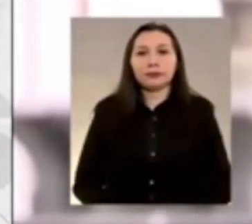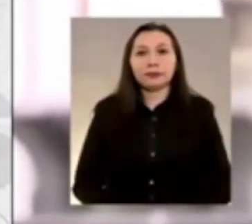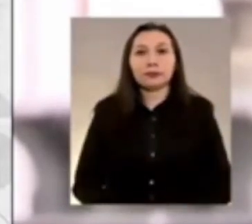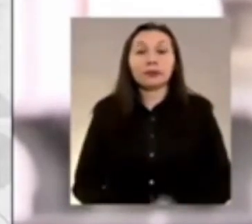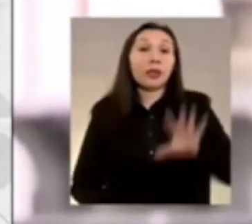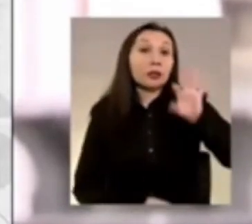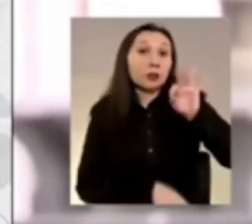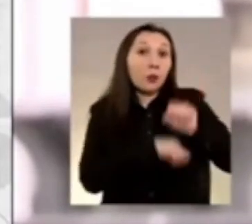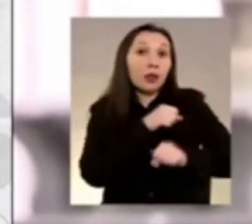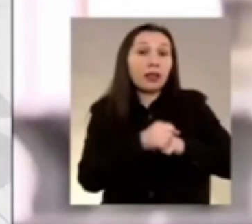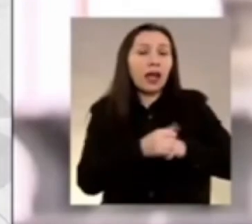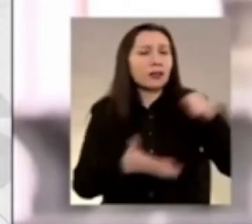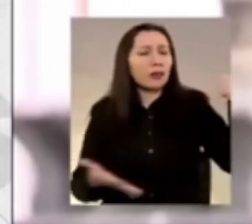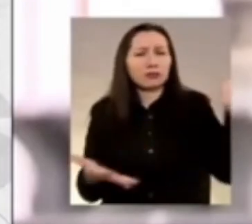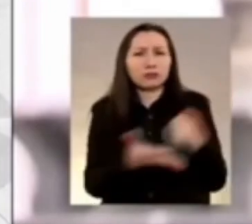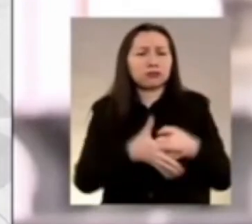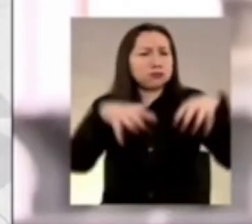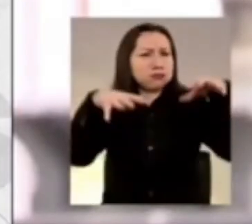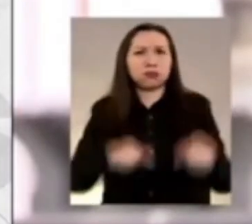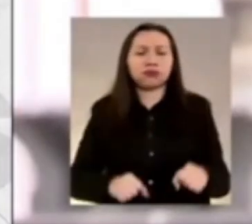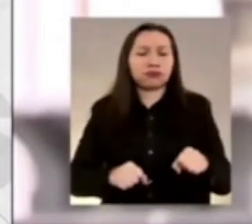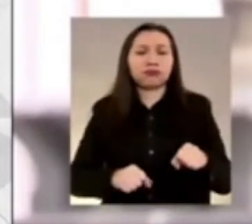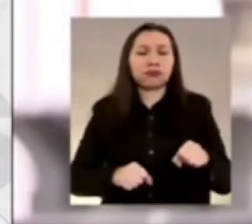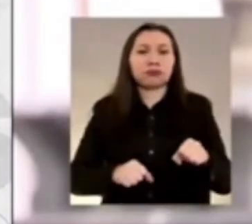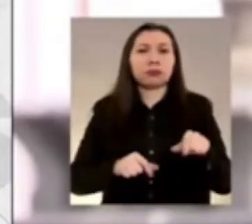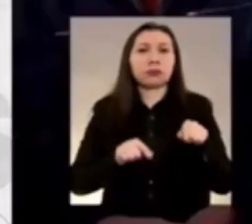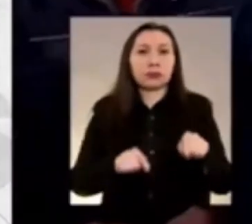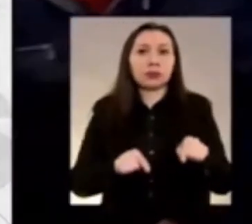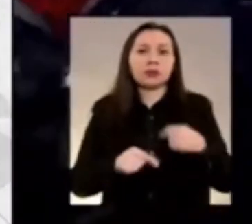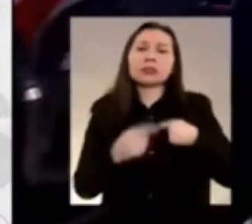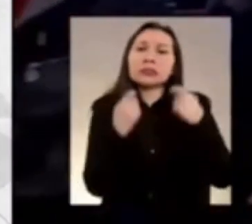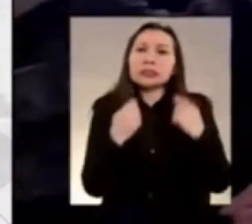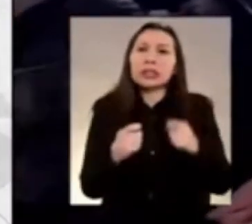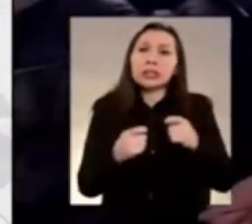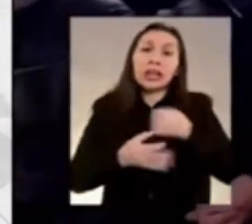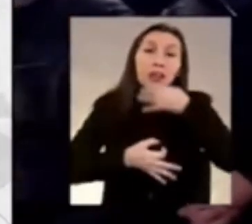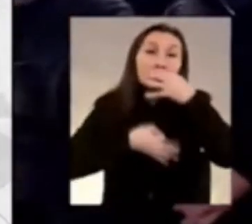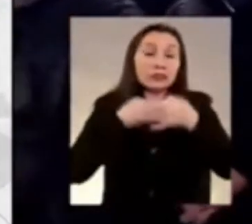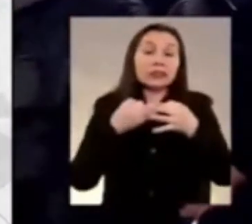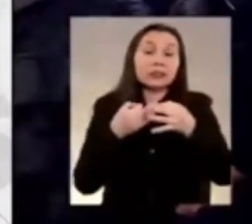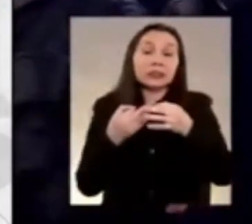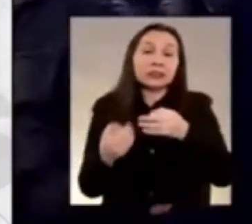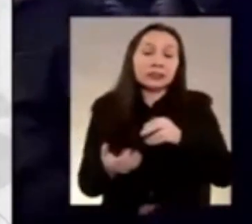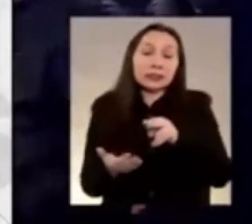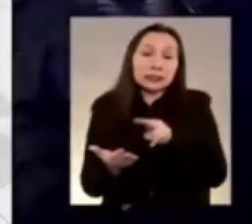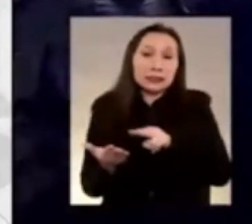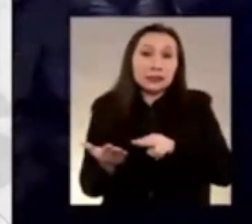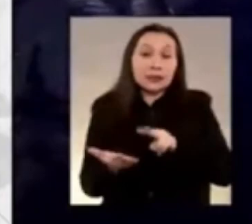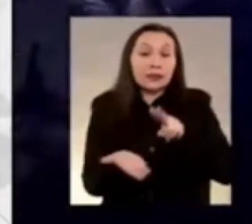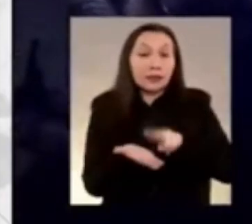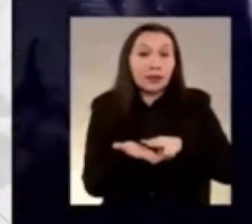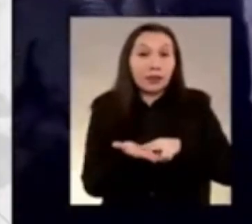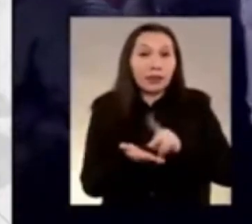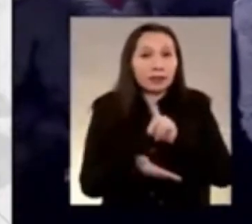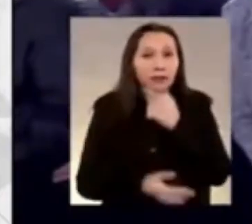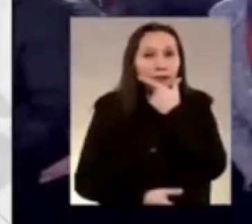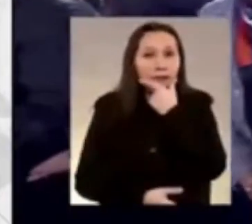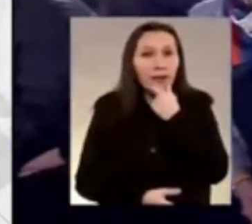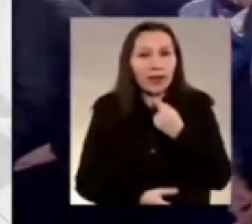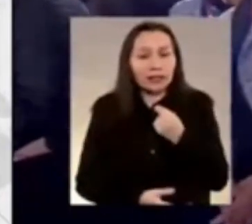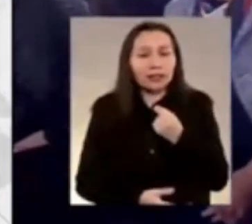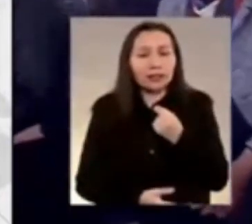A 50 años del golpe, he tratado de hacer un relato. Créanme, no ha sido